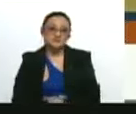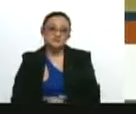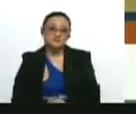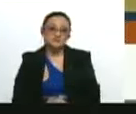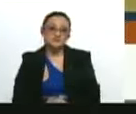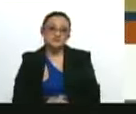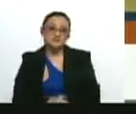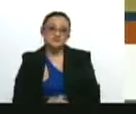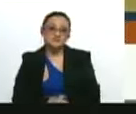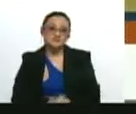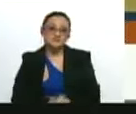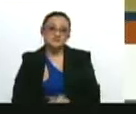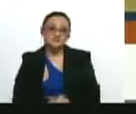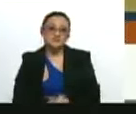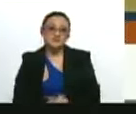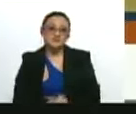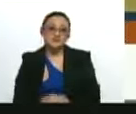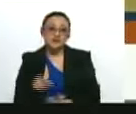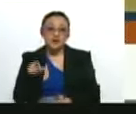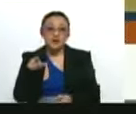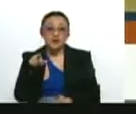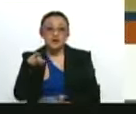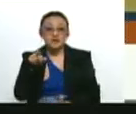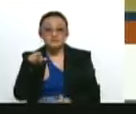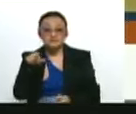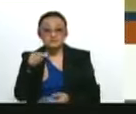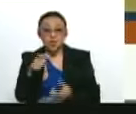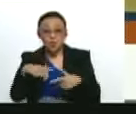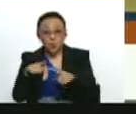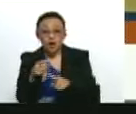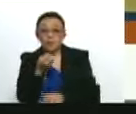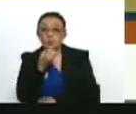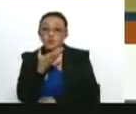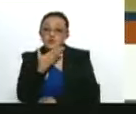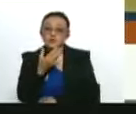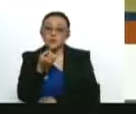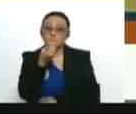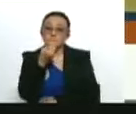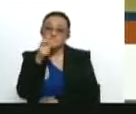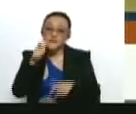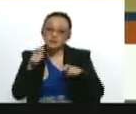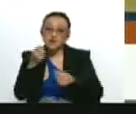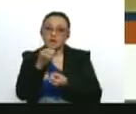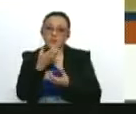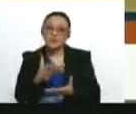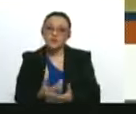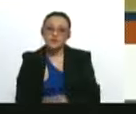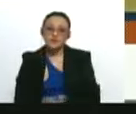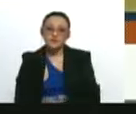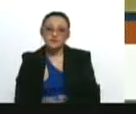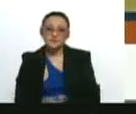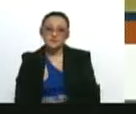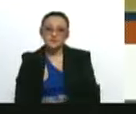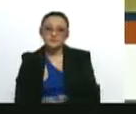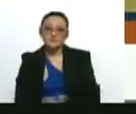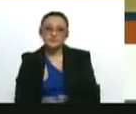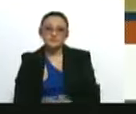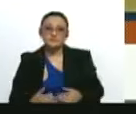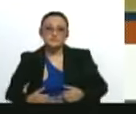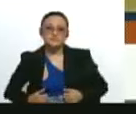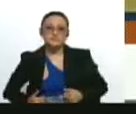Además, una cosa, es un sector muy bonito, gente muy buena. Bueno, sigo con esto porque nos pueden